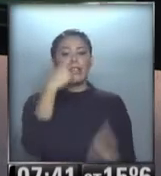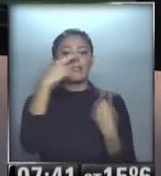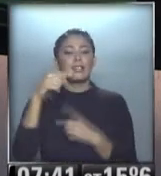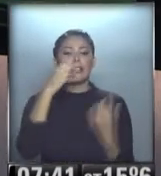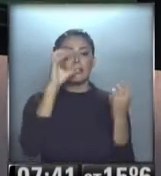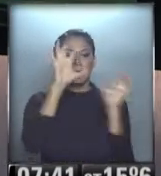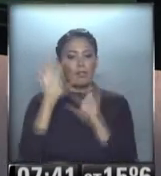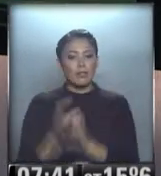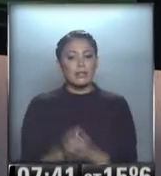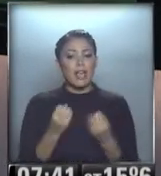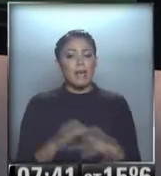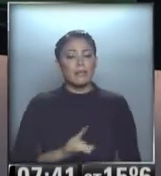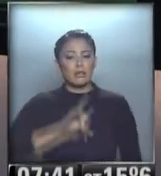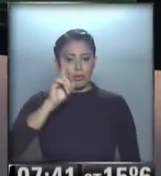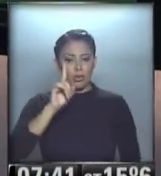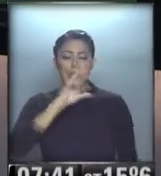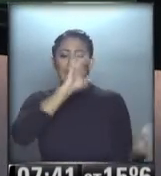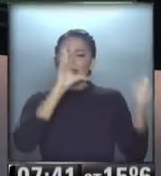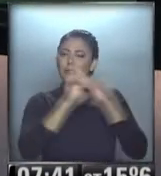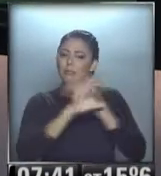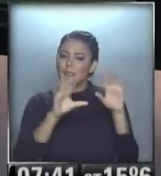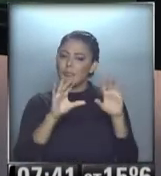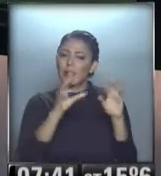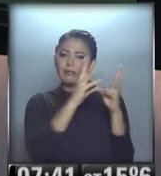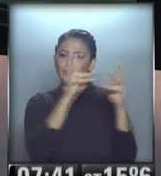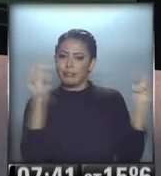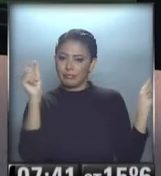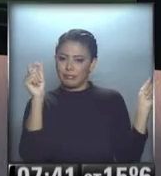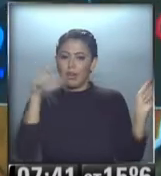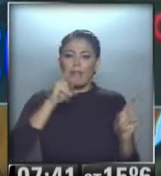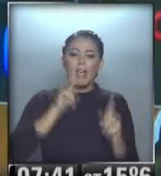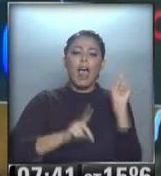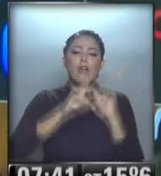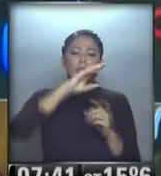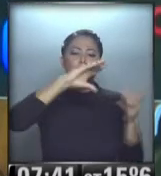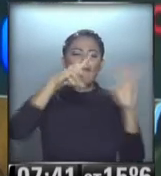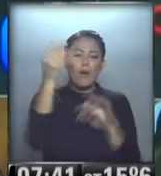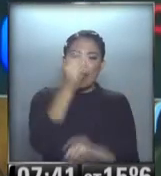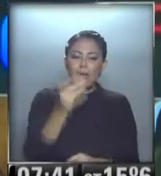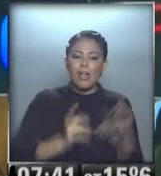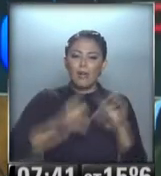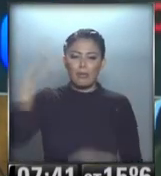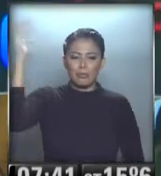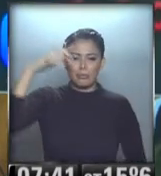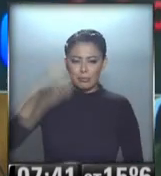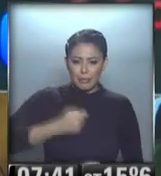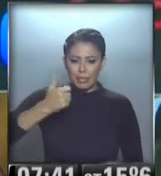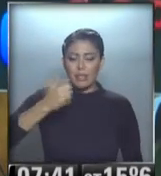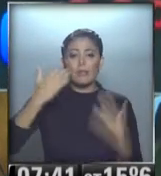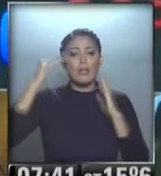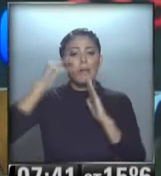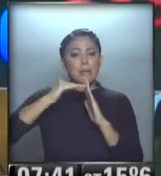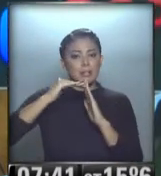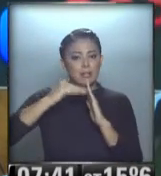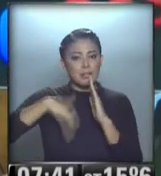empezar por el noreste, donde les contaba que el mal tiempo ya se empieza a ir. Ahí vemos que quedan algunas nubecitas con algunos chaparrones, máximas que han bajado,